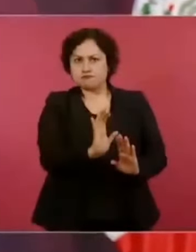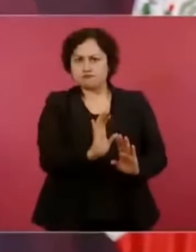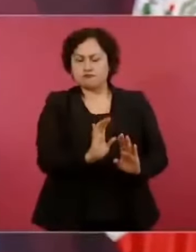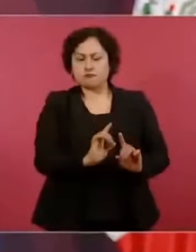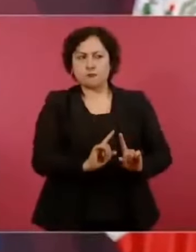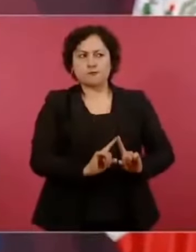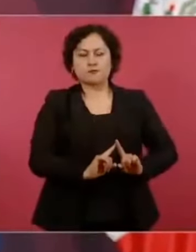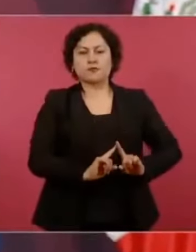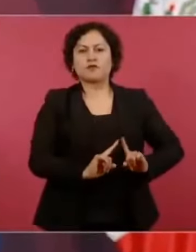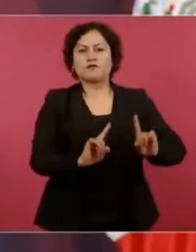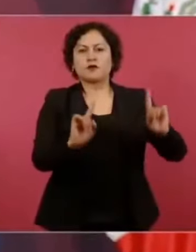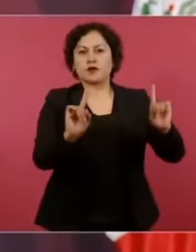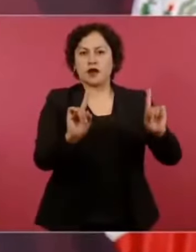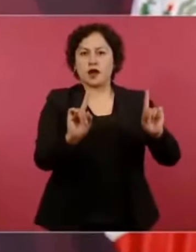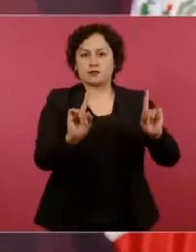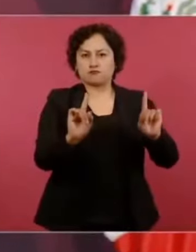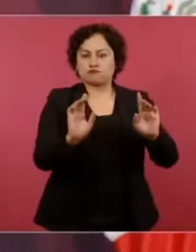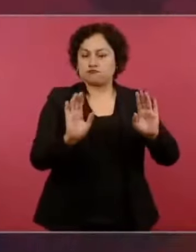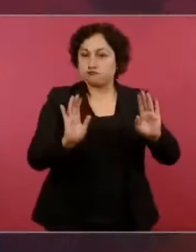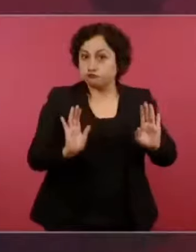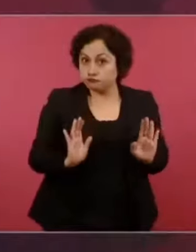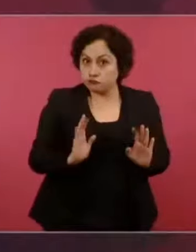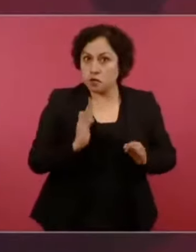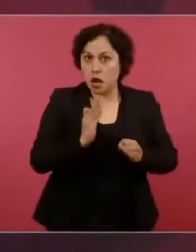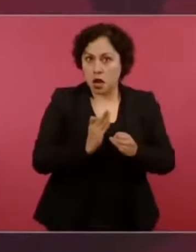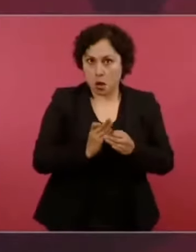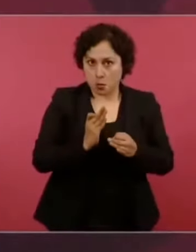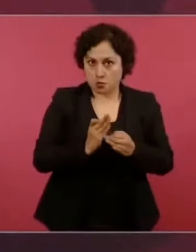ha sido muy indefinida su postura. Se llegó